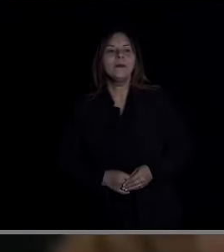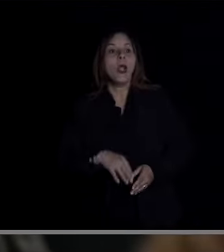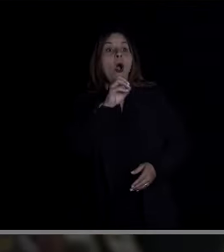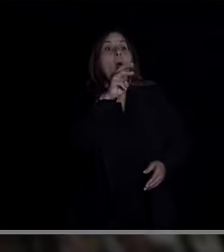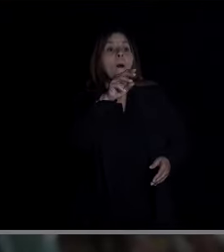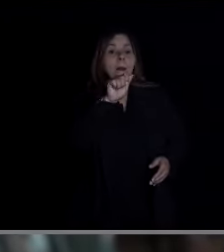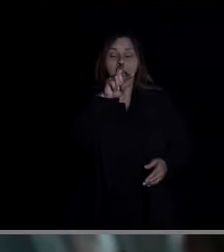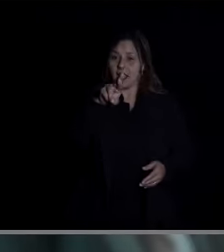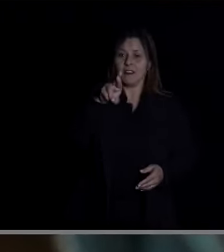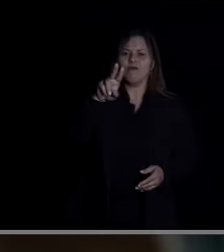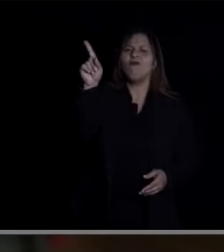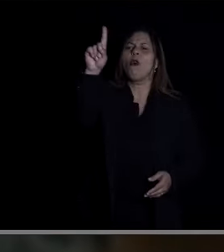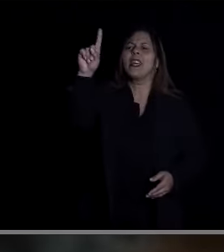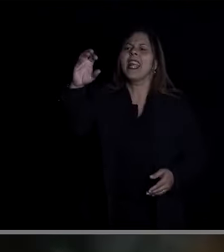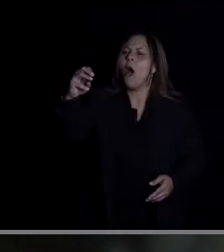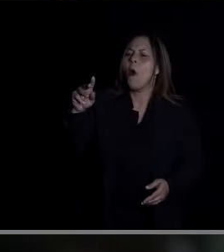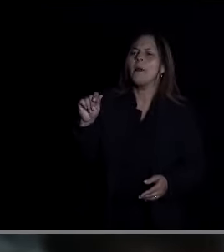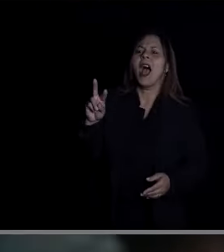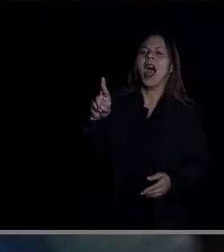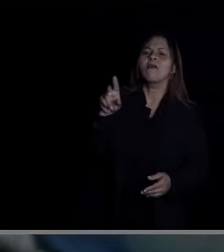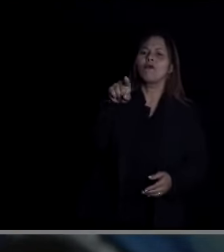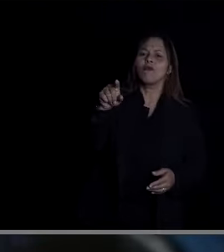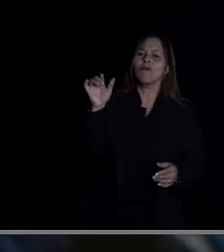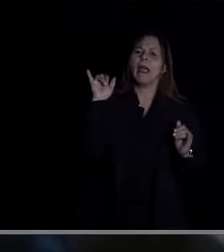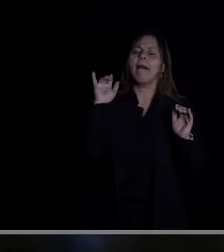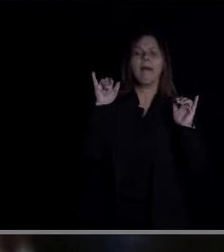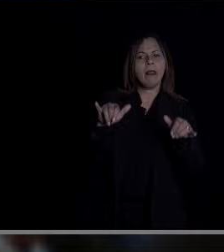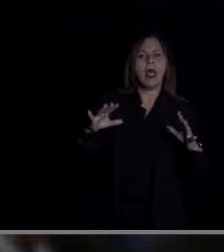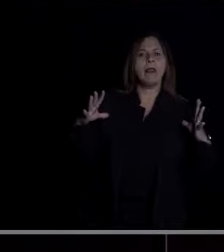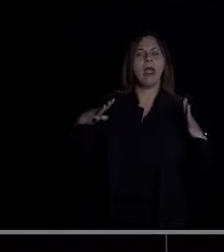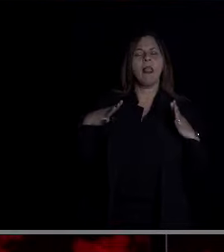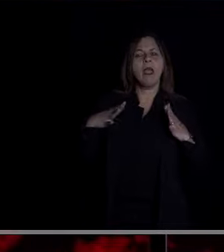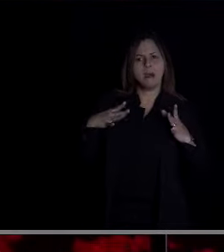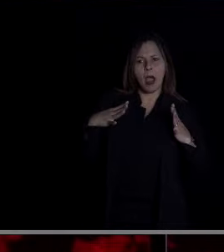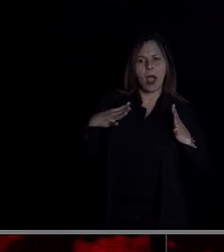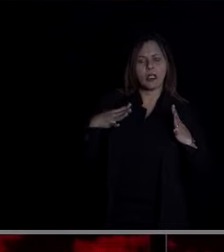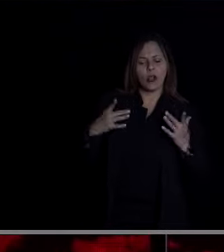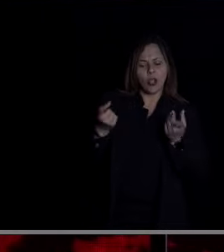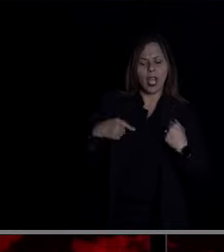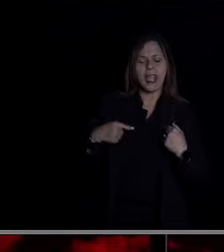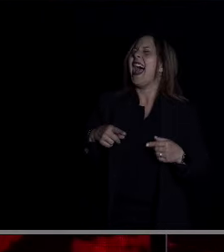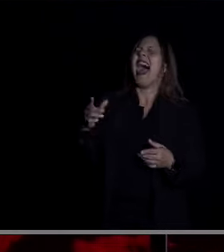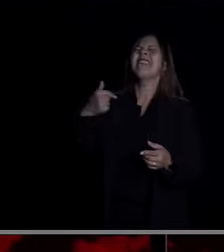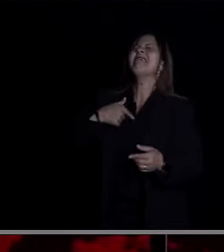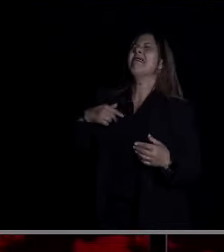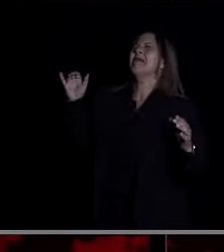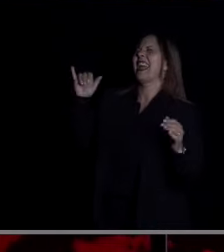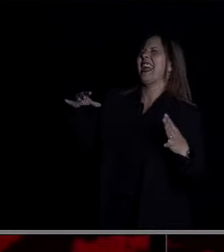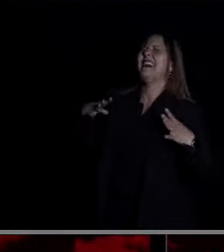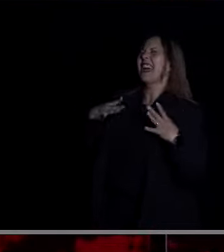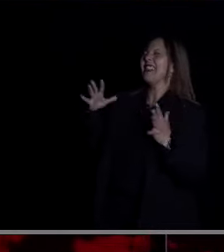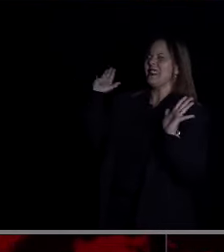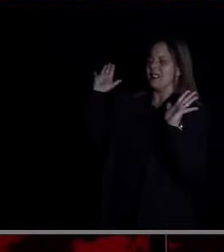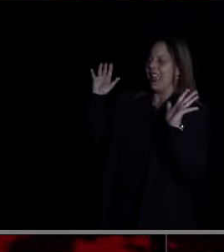Omar. ¿Dónde está Omar? ¿Usted sigue de vacaciones o ya llegó? Todavía sigue vacaciones, qué bueno que está aquí.